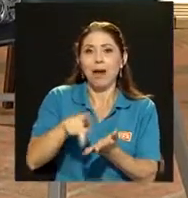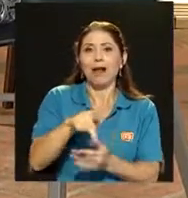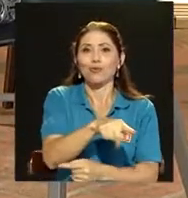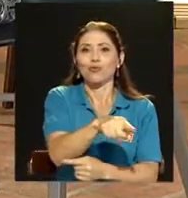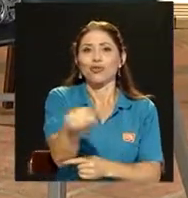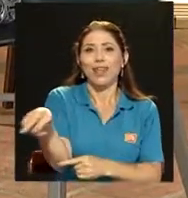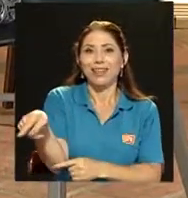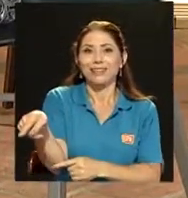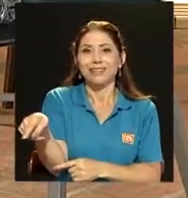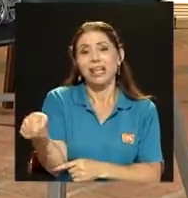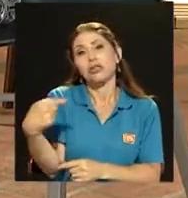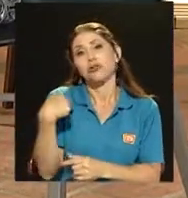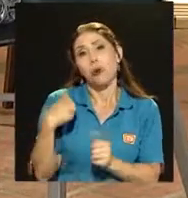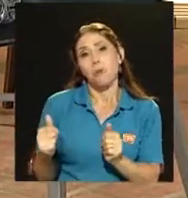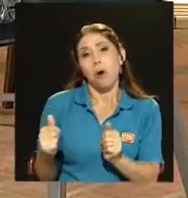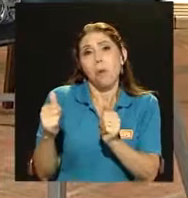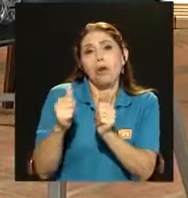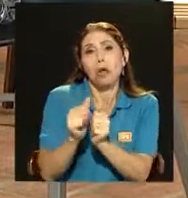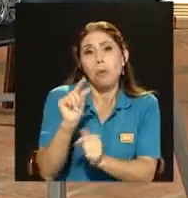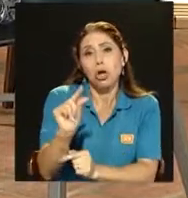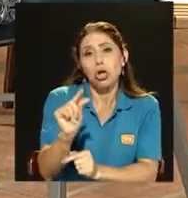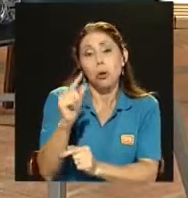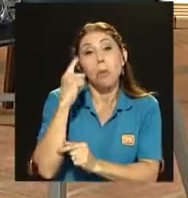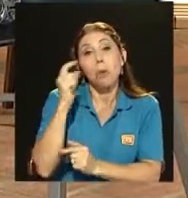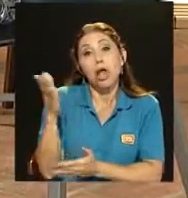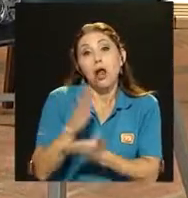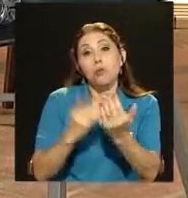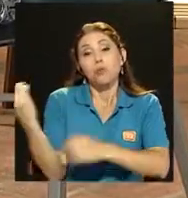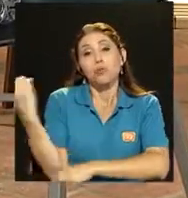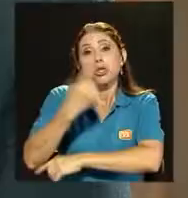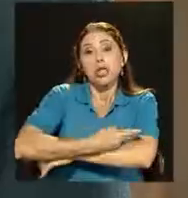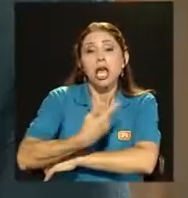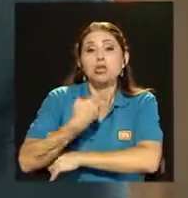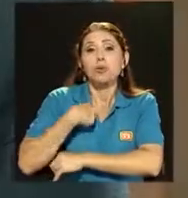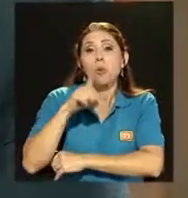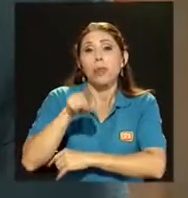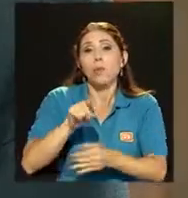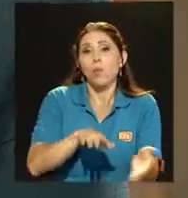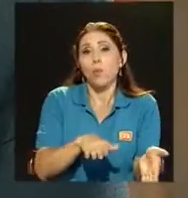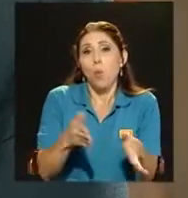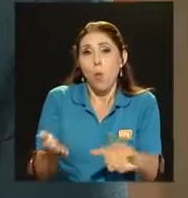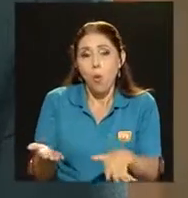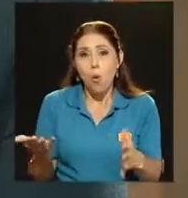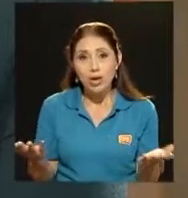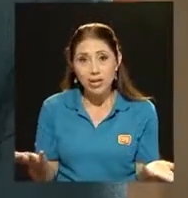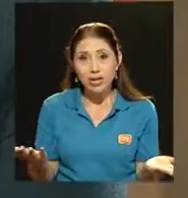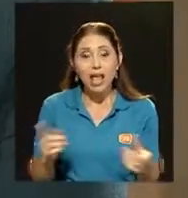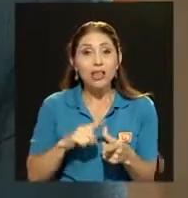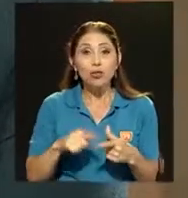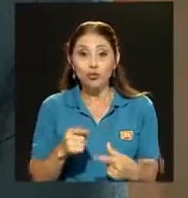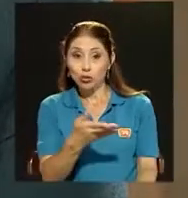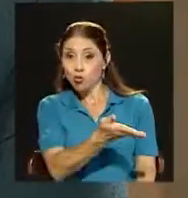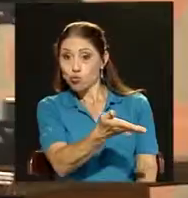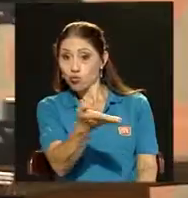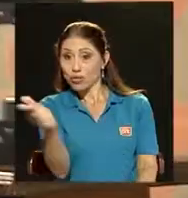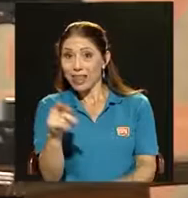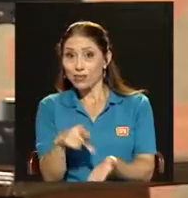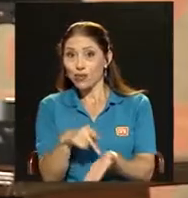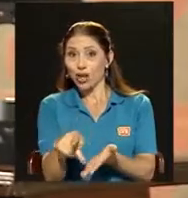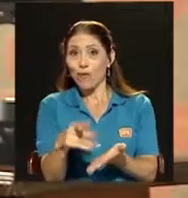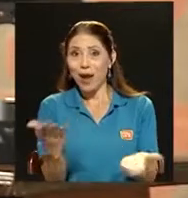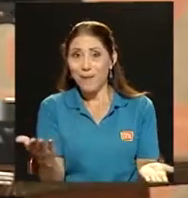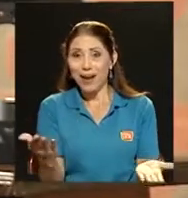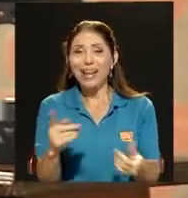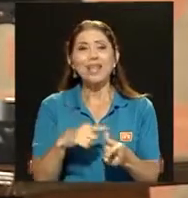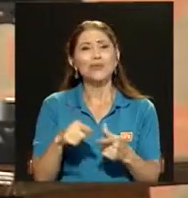yo los voy a acompañar muy poquito porque me tengo que morir un día de esos, entonces ustedes son los que lo van a pagar. Y yo creo que